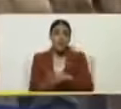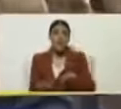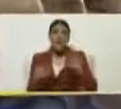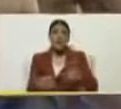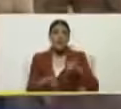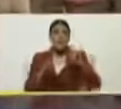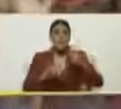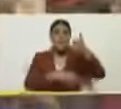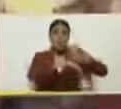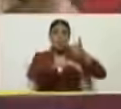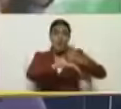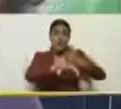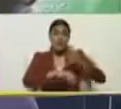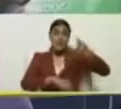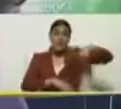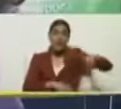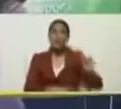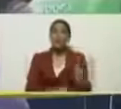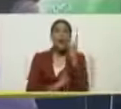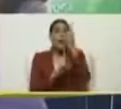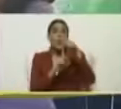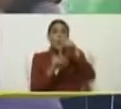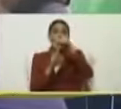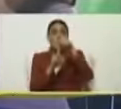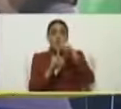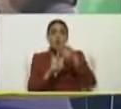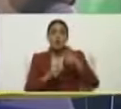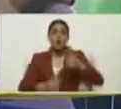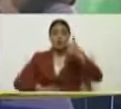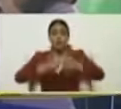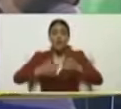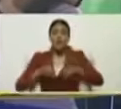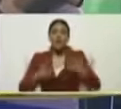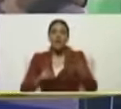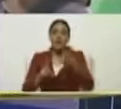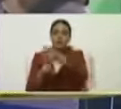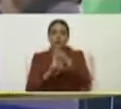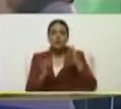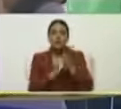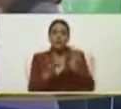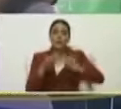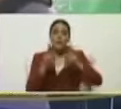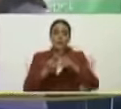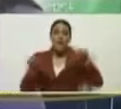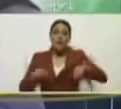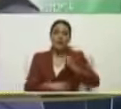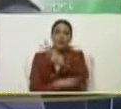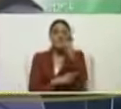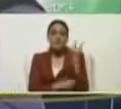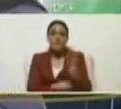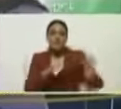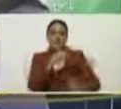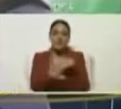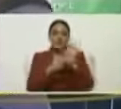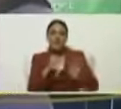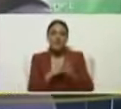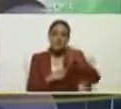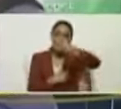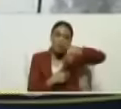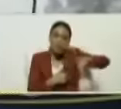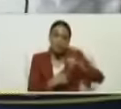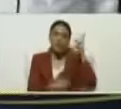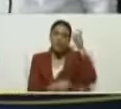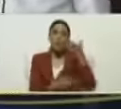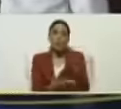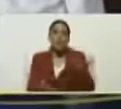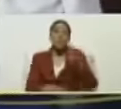aquí es el único candidato que garantiza la paz de Venezuela, defiende los intereses del pueblo y por eso estamos